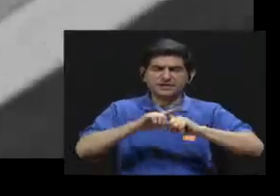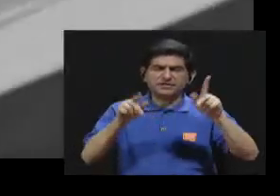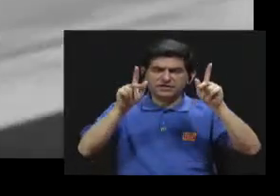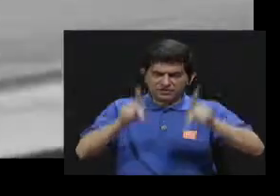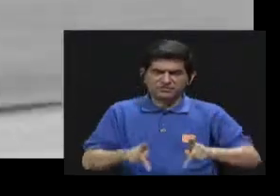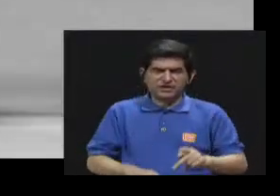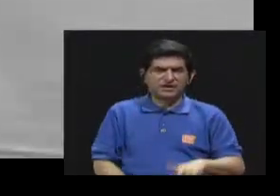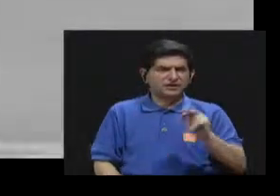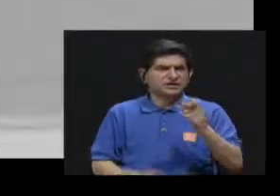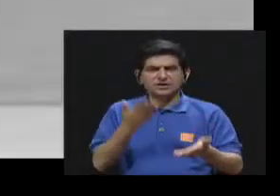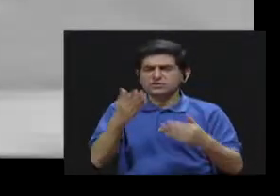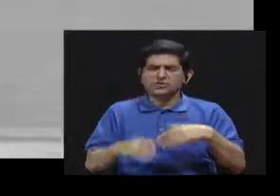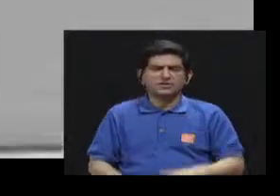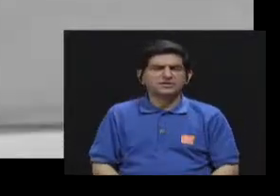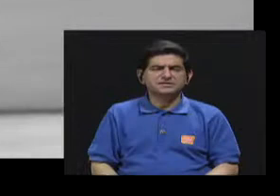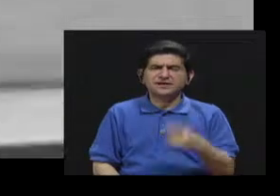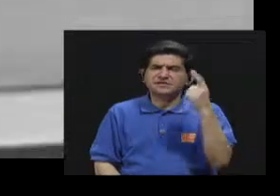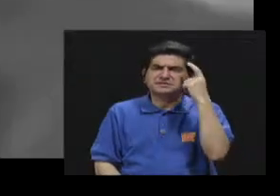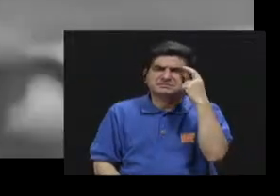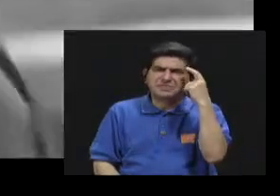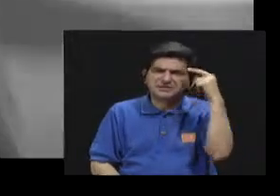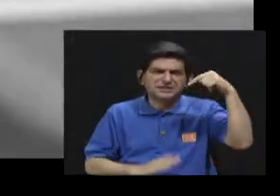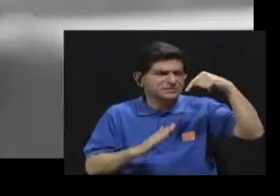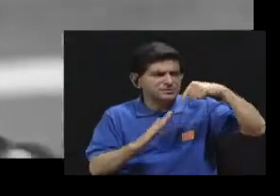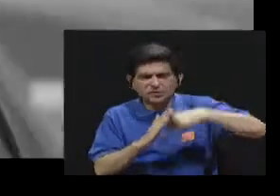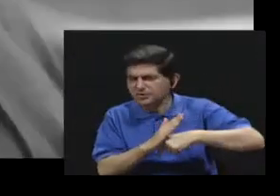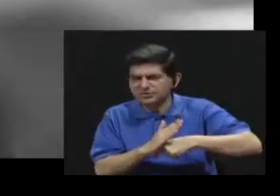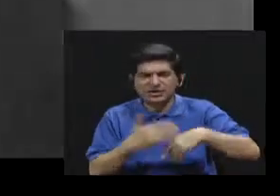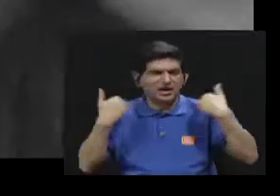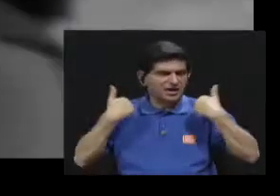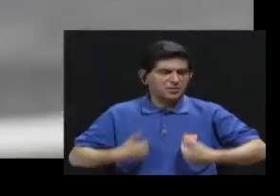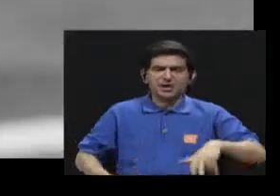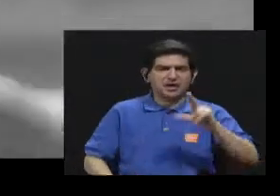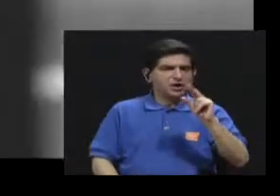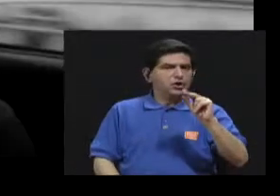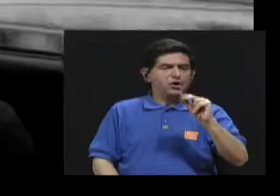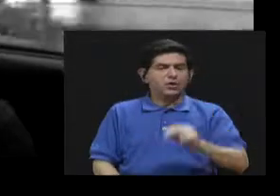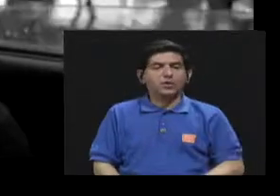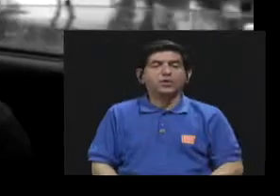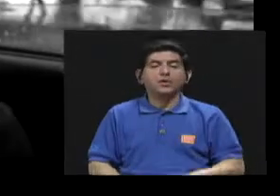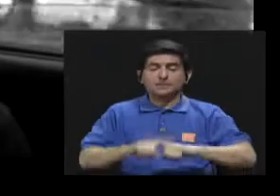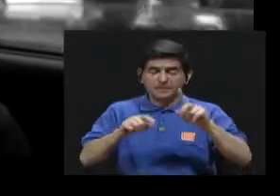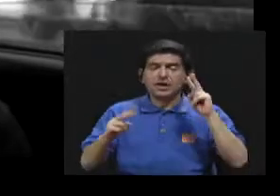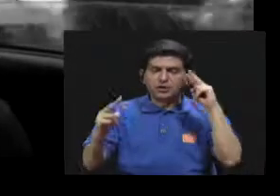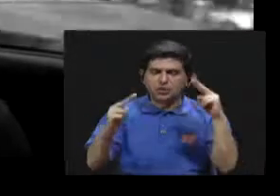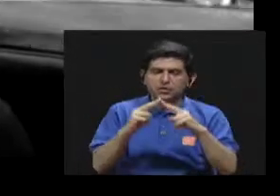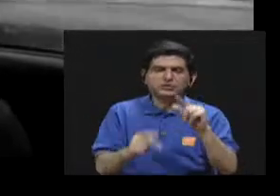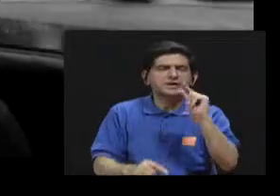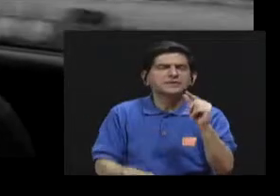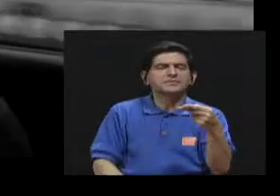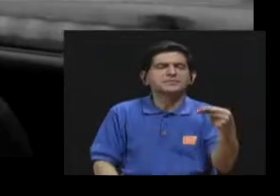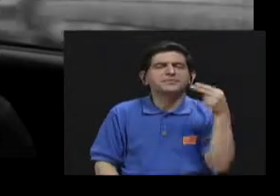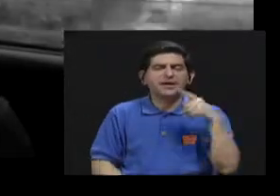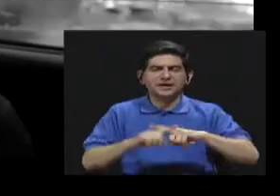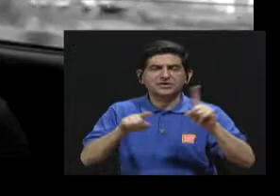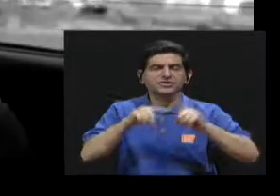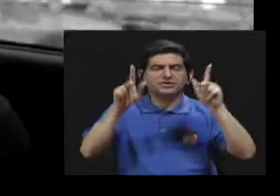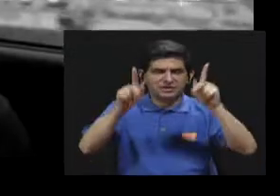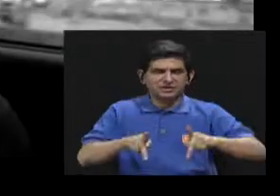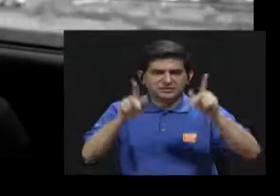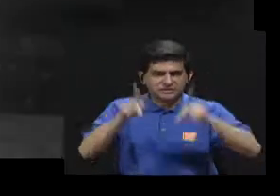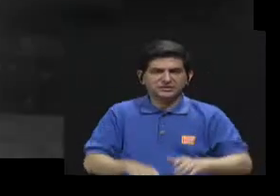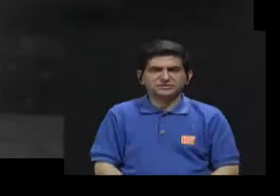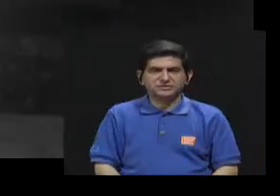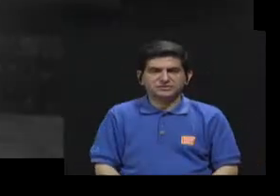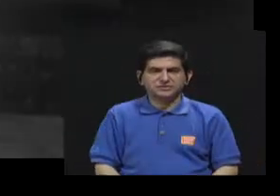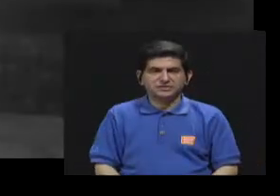otras personas, ¿verdad? No tanto a salir pensando así muy profundamente en la humanidad, sino conocer las pequeñas historias de otros seres